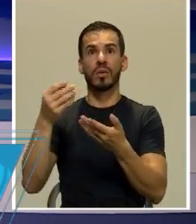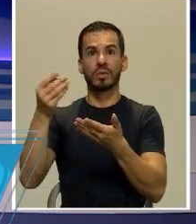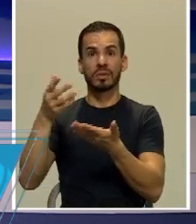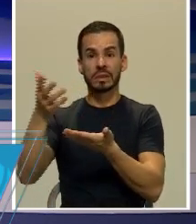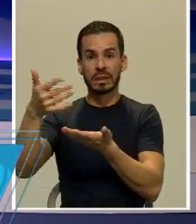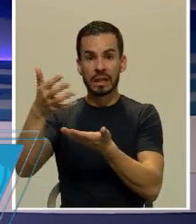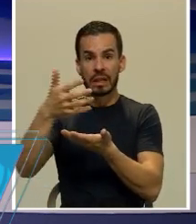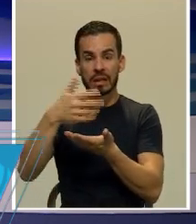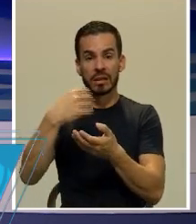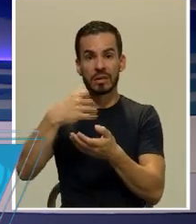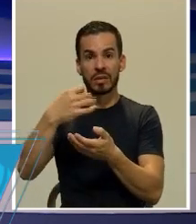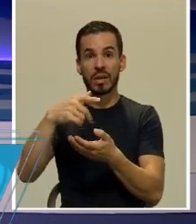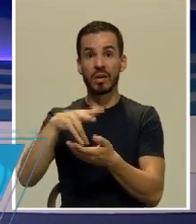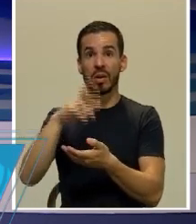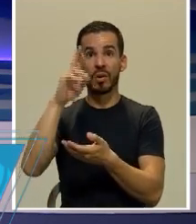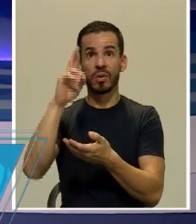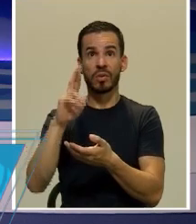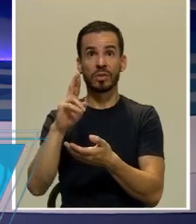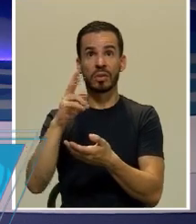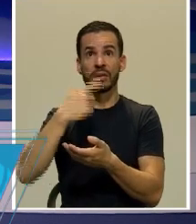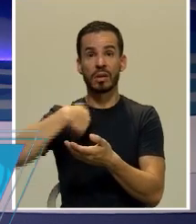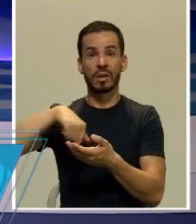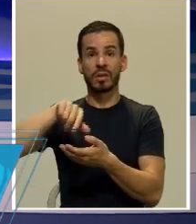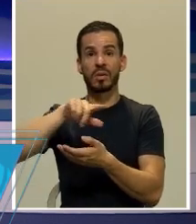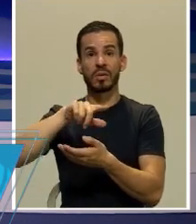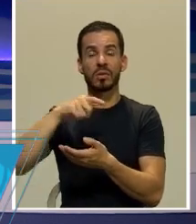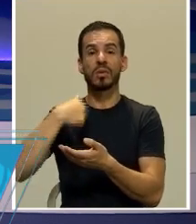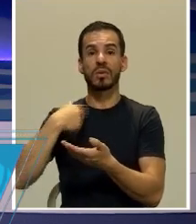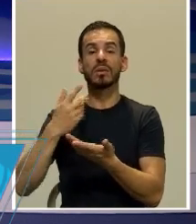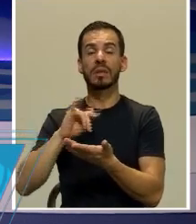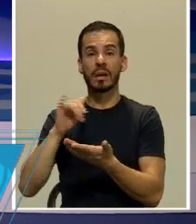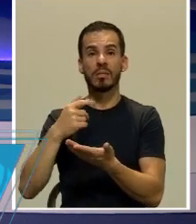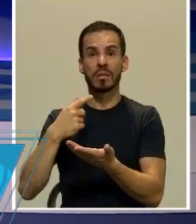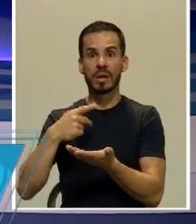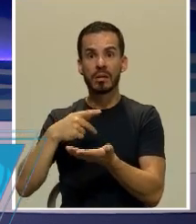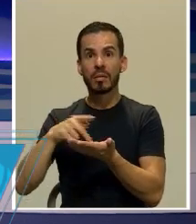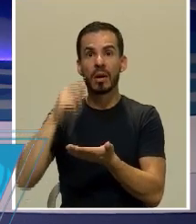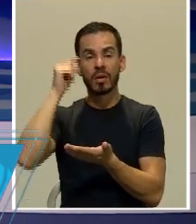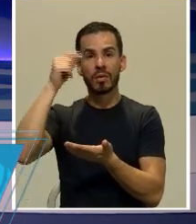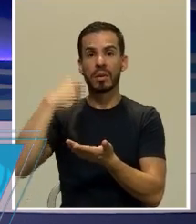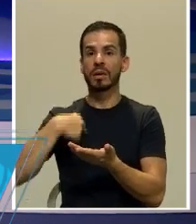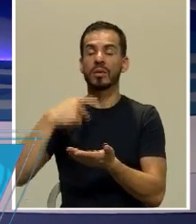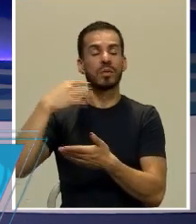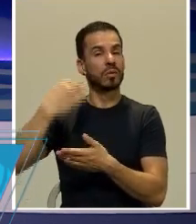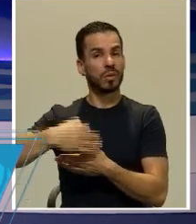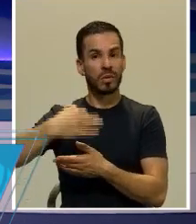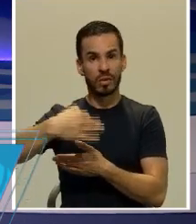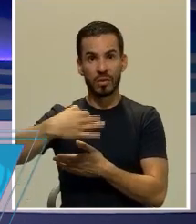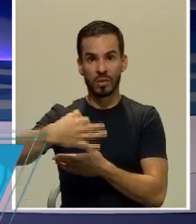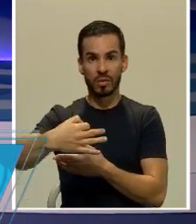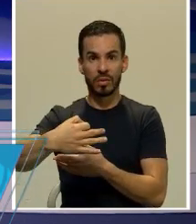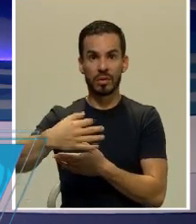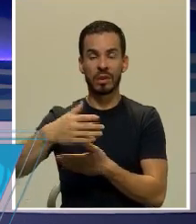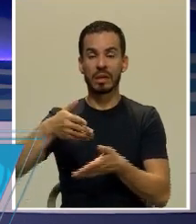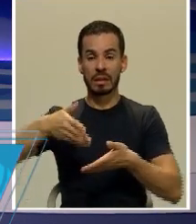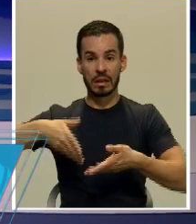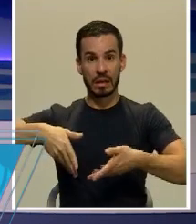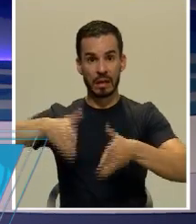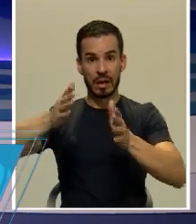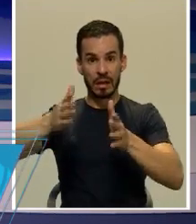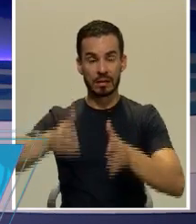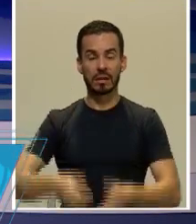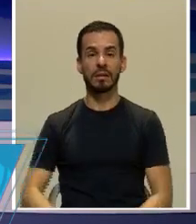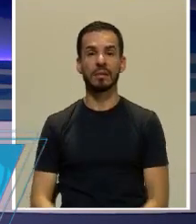tarifa. En Costa Rica, nosotros hemos también subsidiado y subsidiamos todos los días las